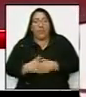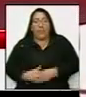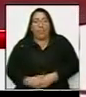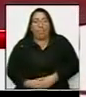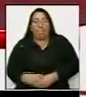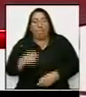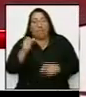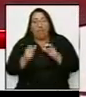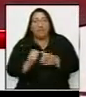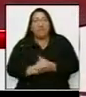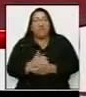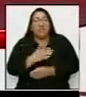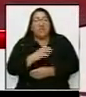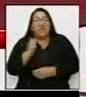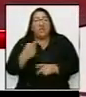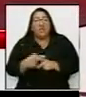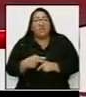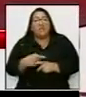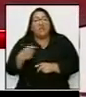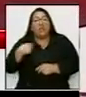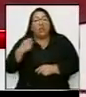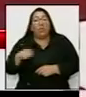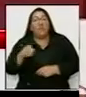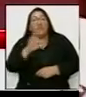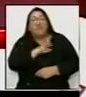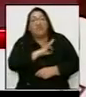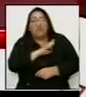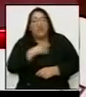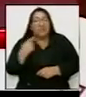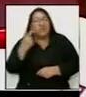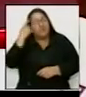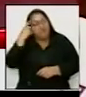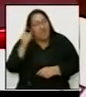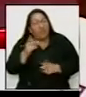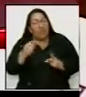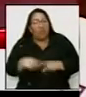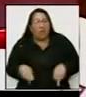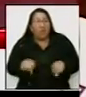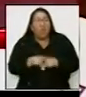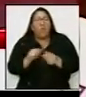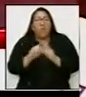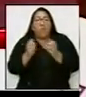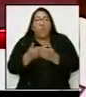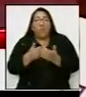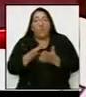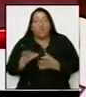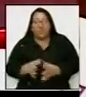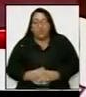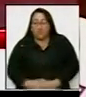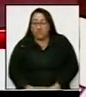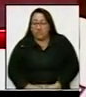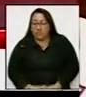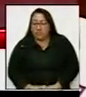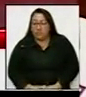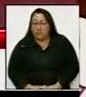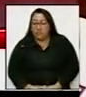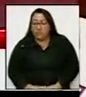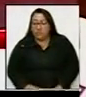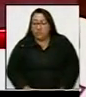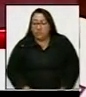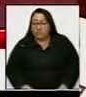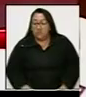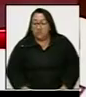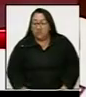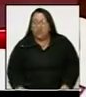estos señores del ex Consejo Nacional de Magistratura, señora presidenta, que fueron destituidos por el Congreso. Entonces, nadie le debe temer